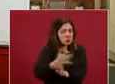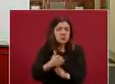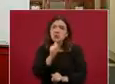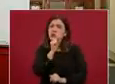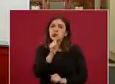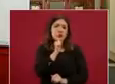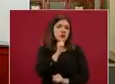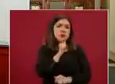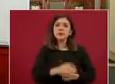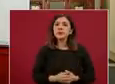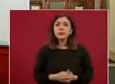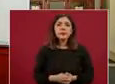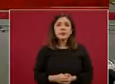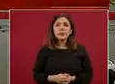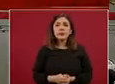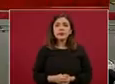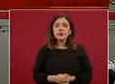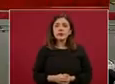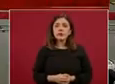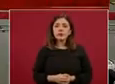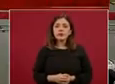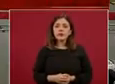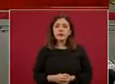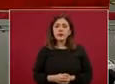se había notificado oficialmente.